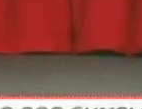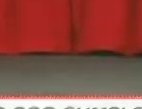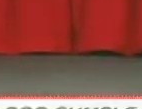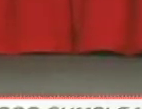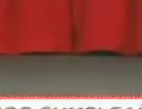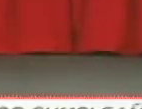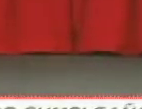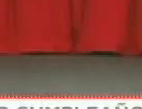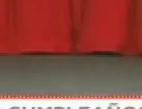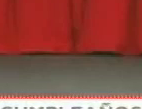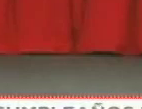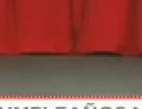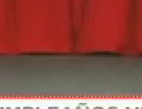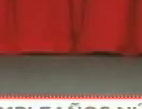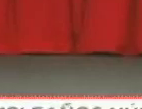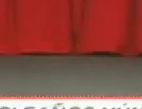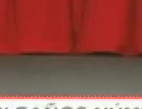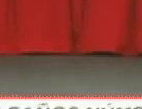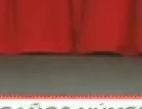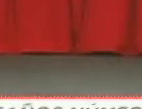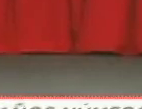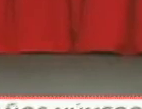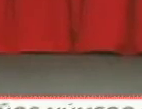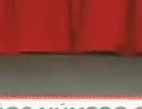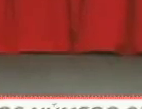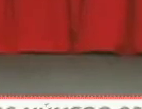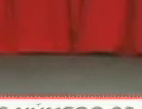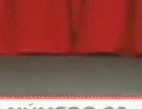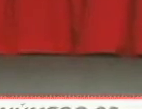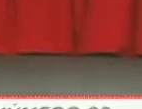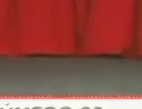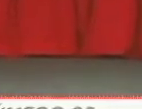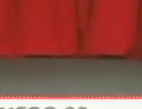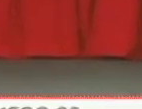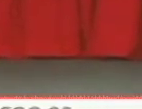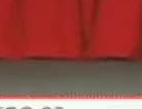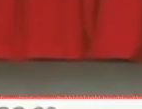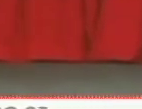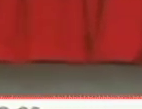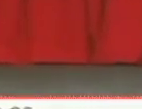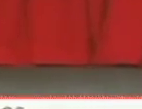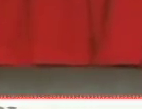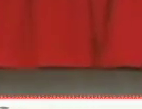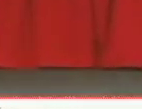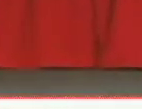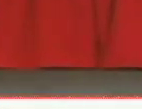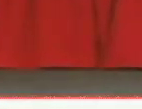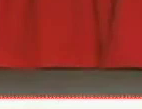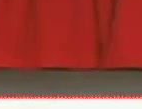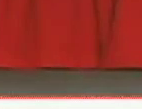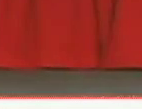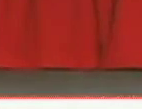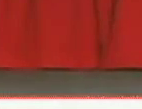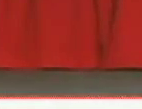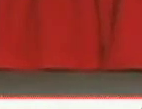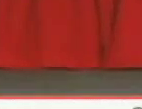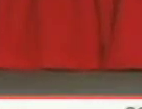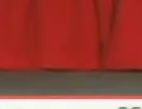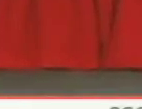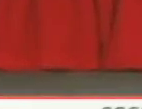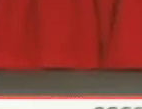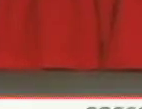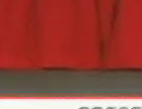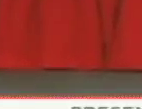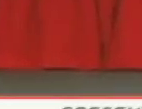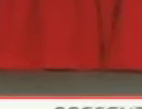para acá, sienta que está en una patria libre, soberana e independiente verdaderamente. Con la